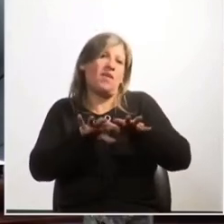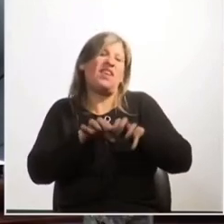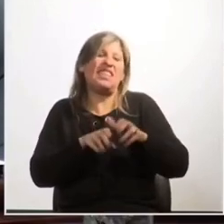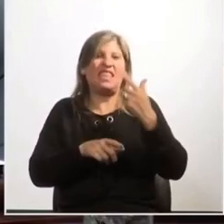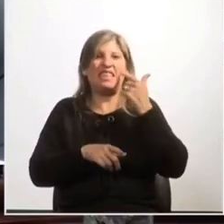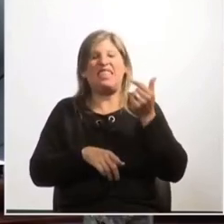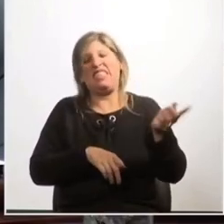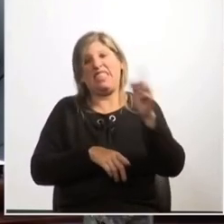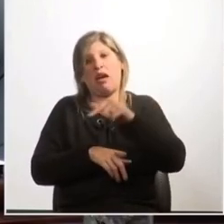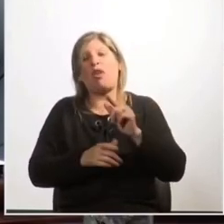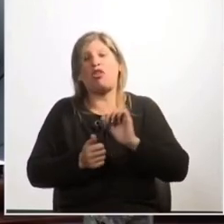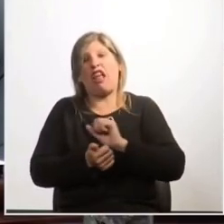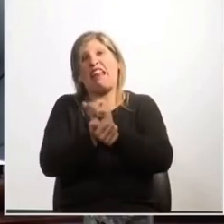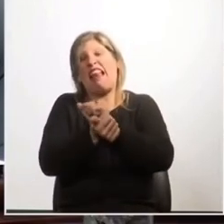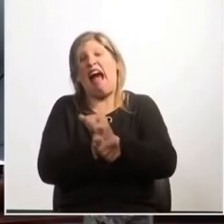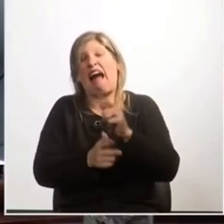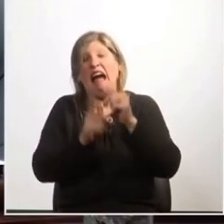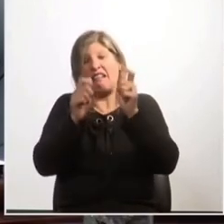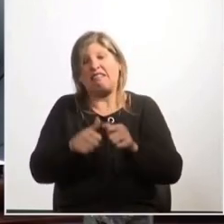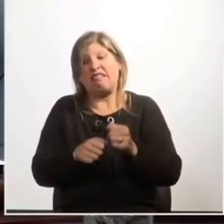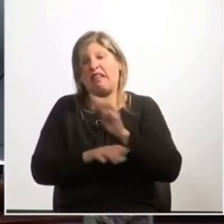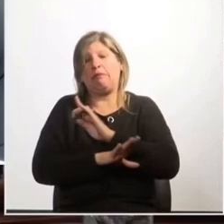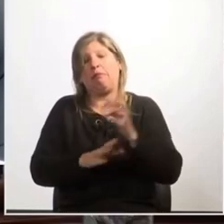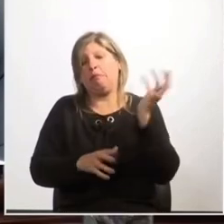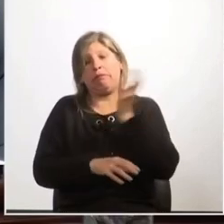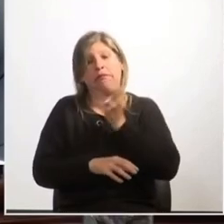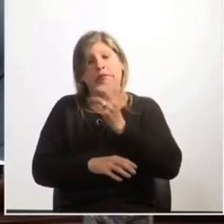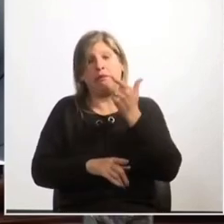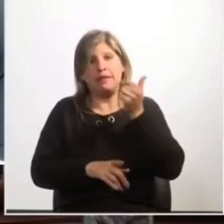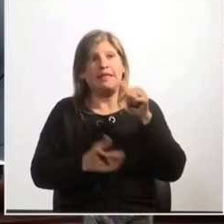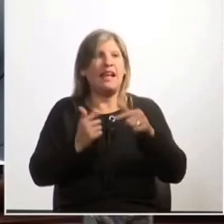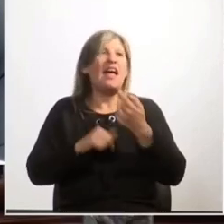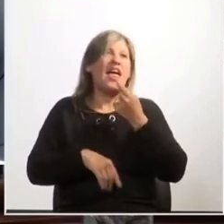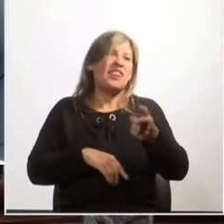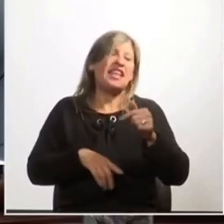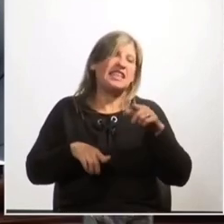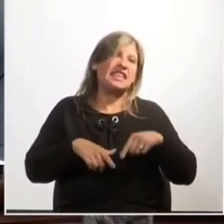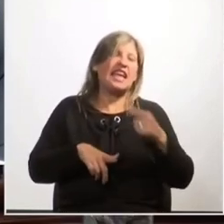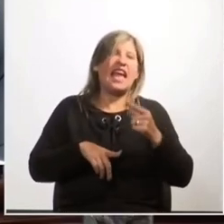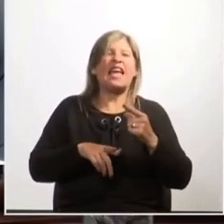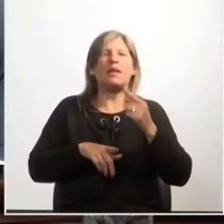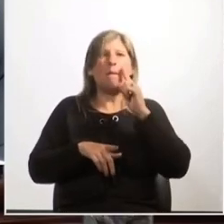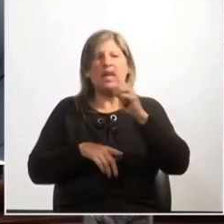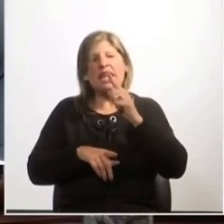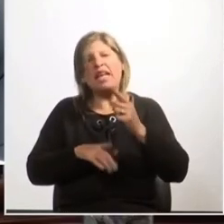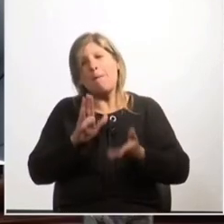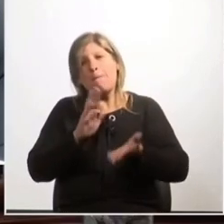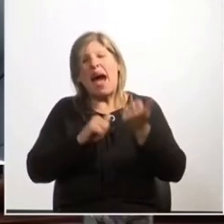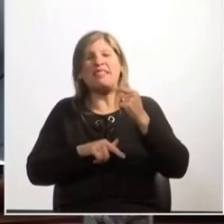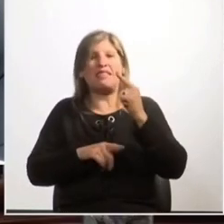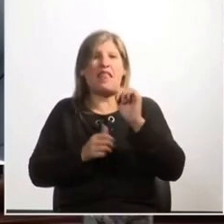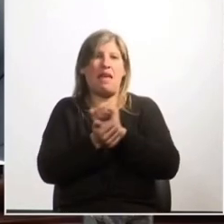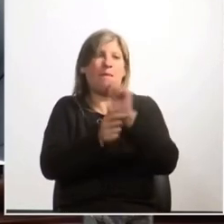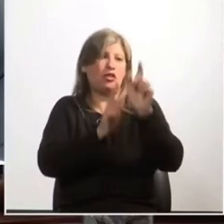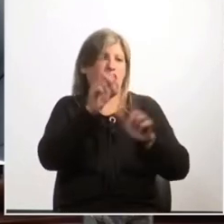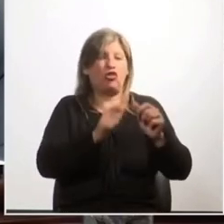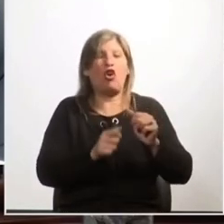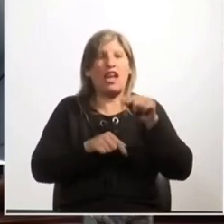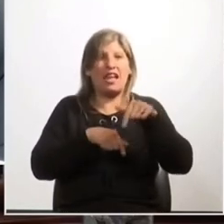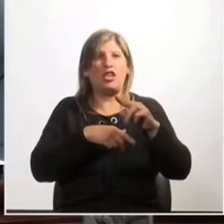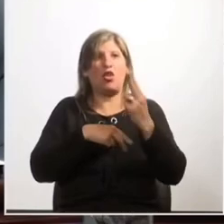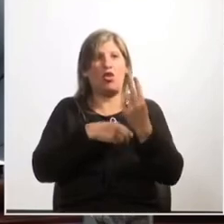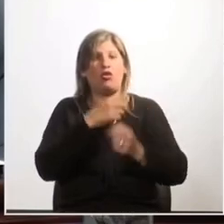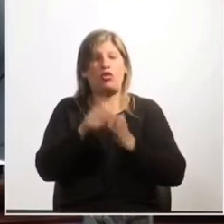patética. El gobierno festeja que hay miles de presos más en estos 2 años, pero eso no se acompaña con